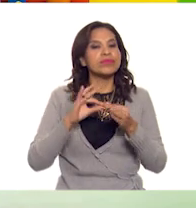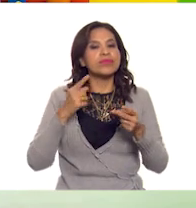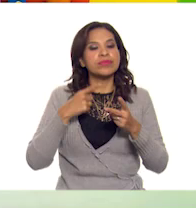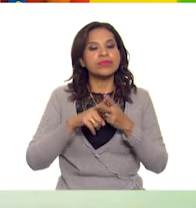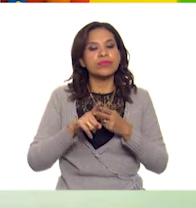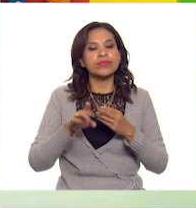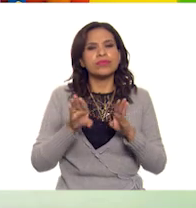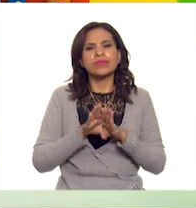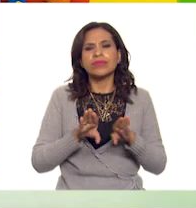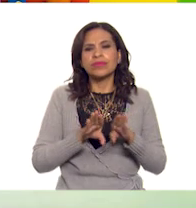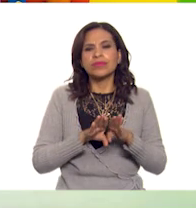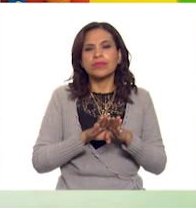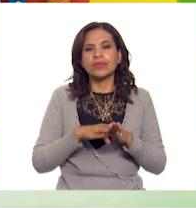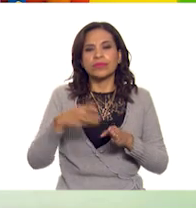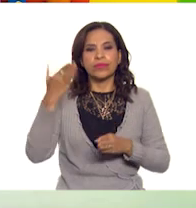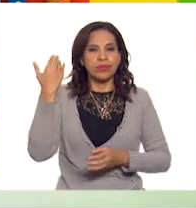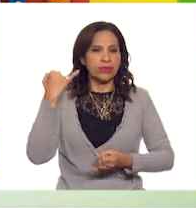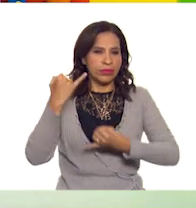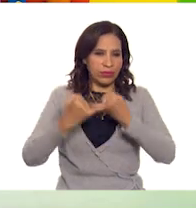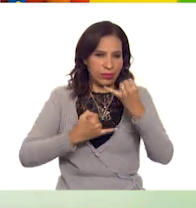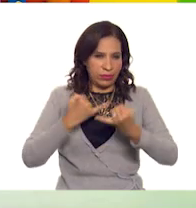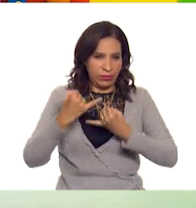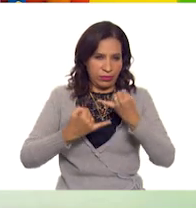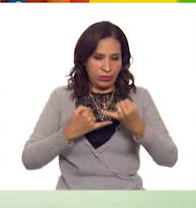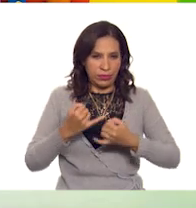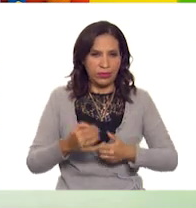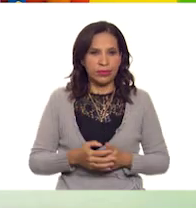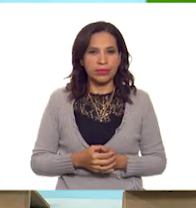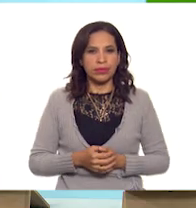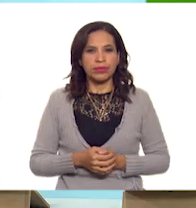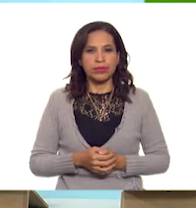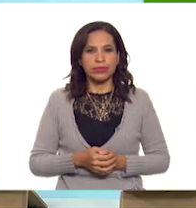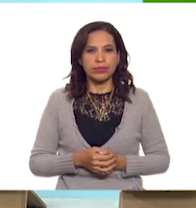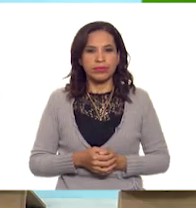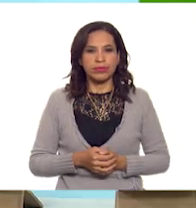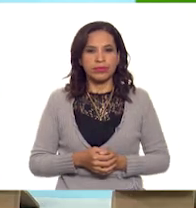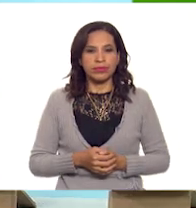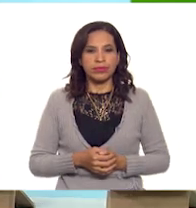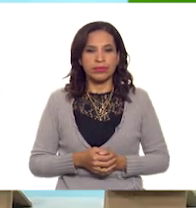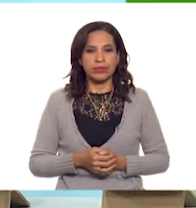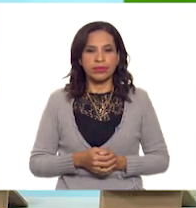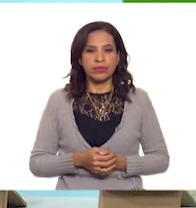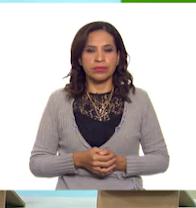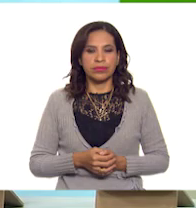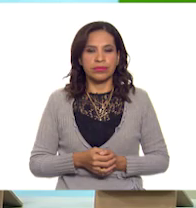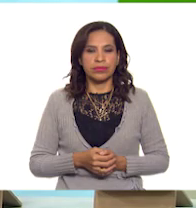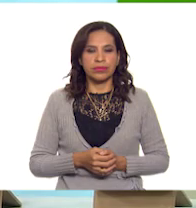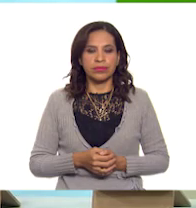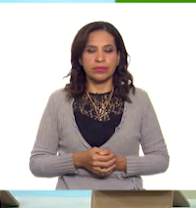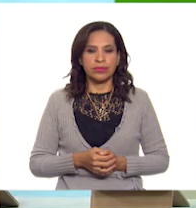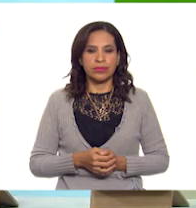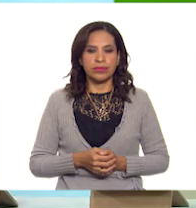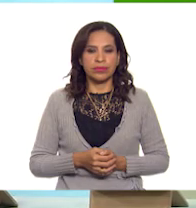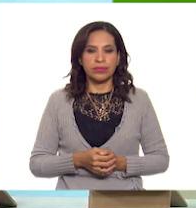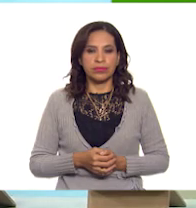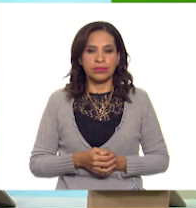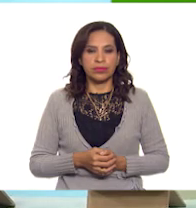con cómo eran los juguetes antes. Mira. Ahí está.